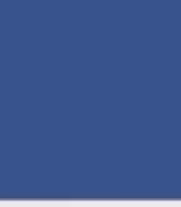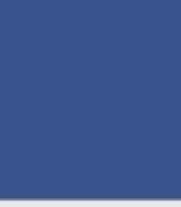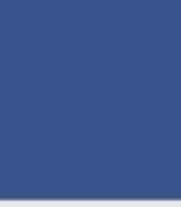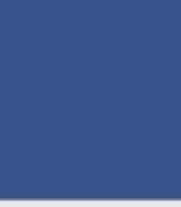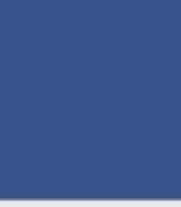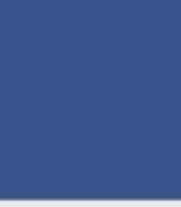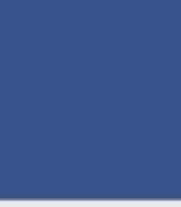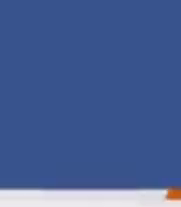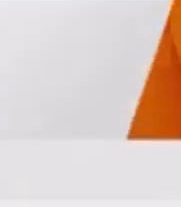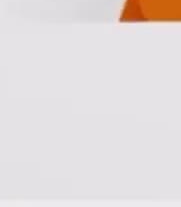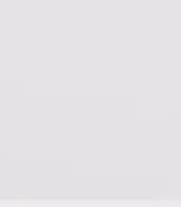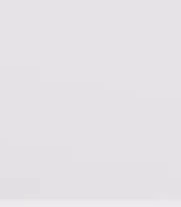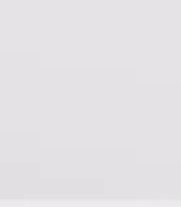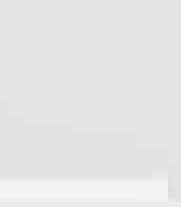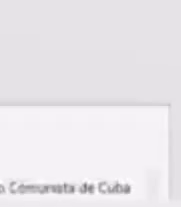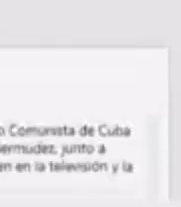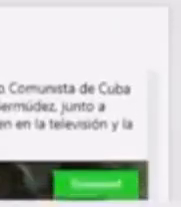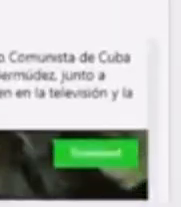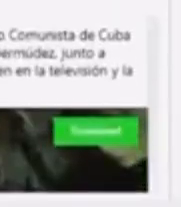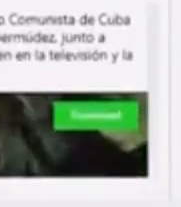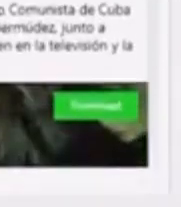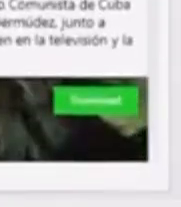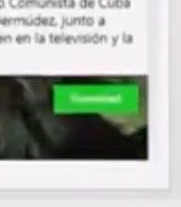noticia ah